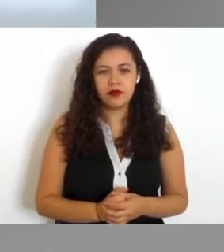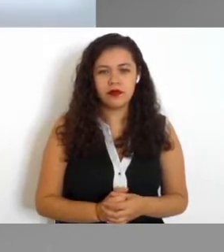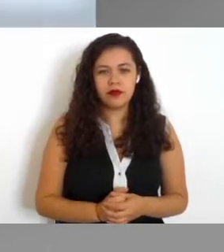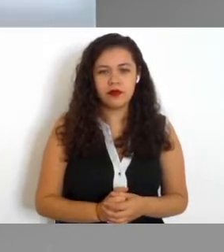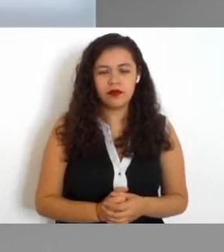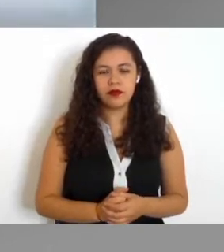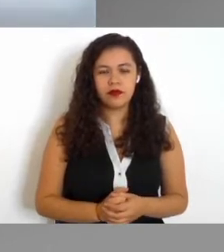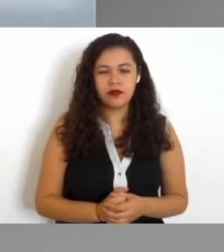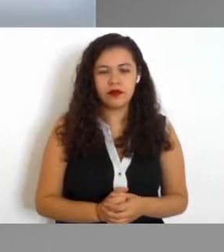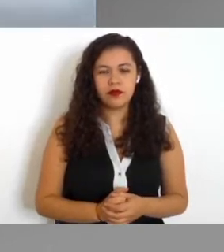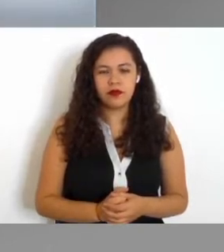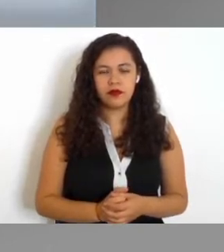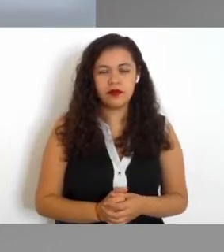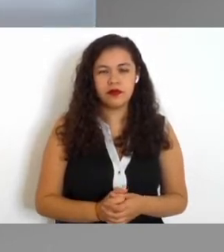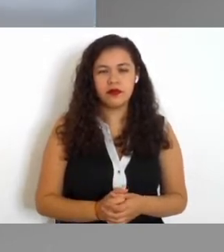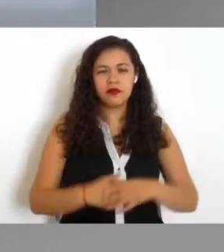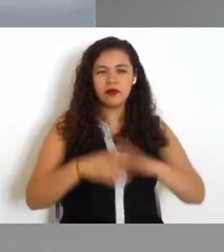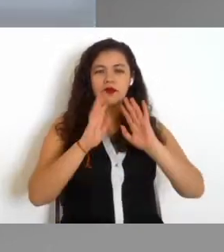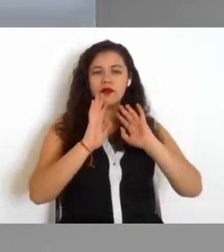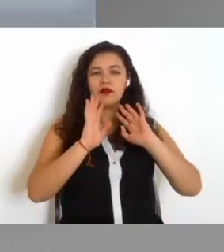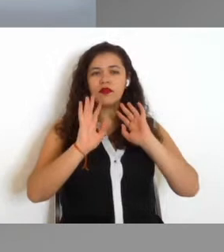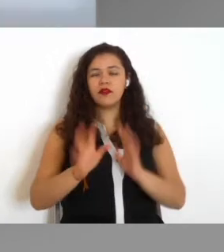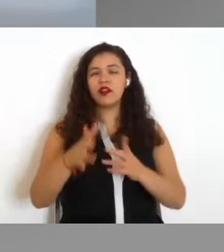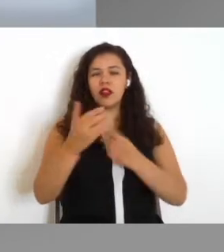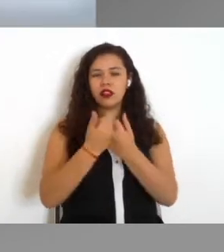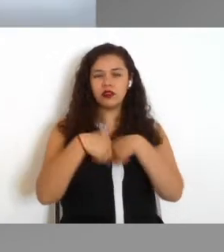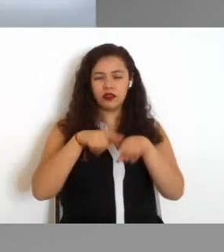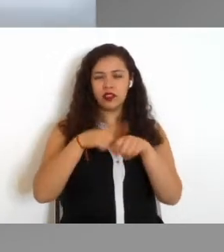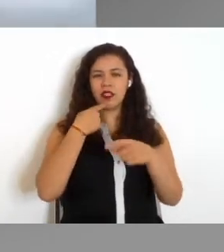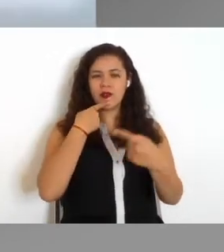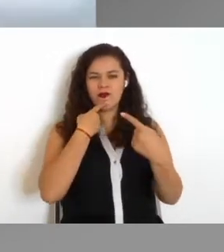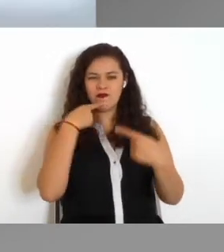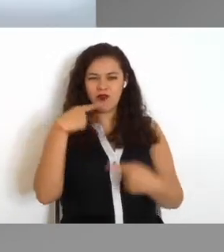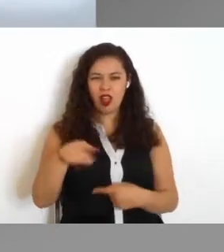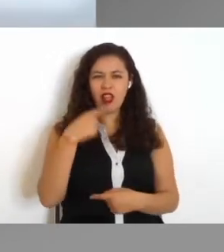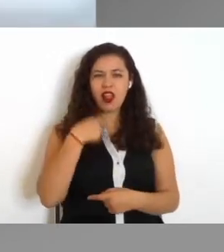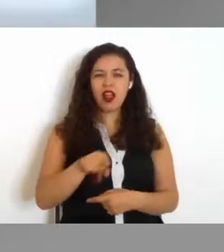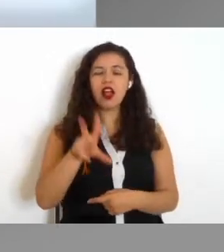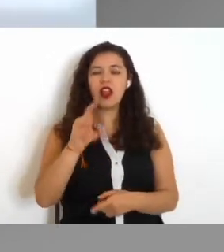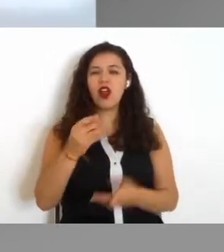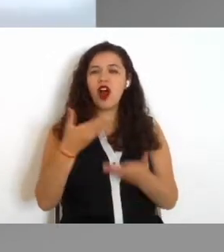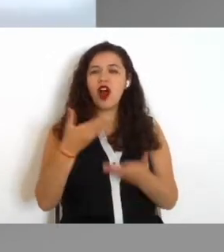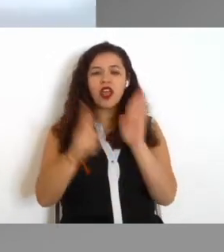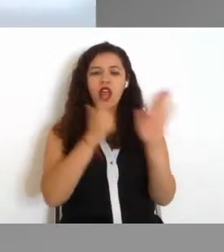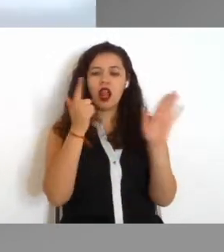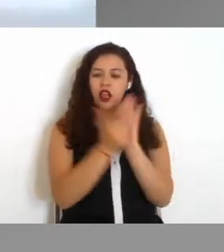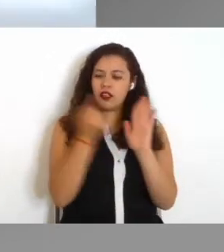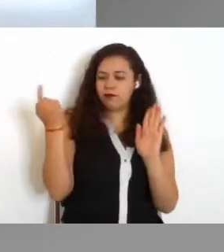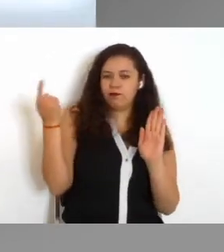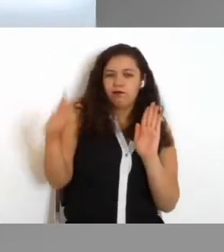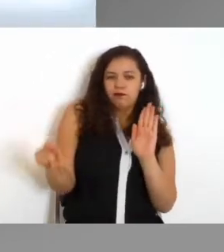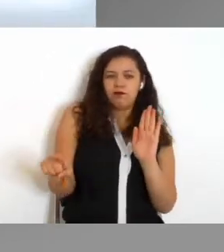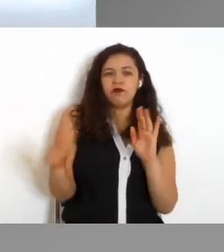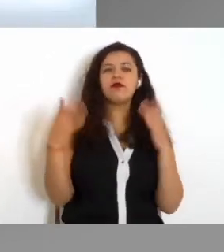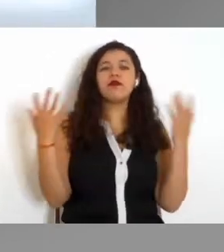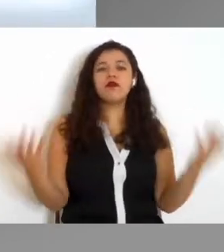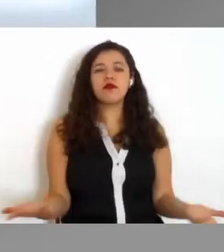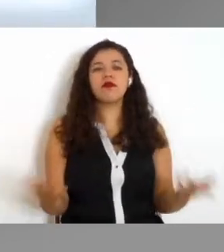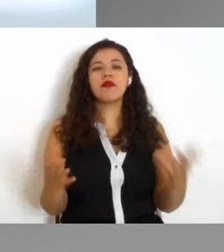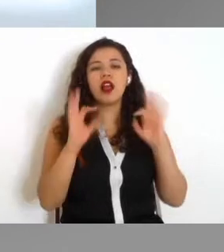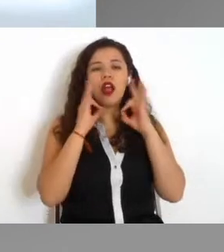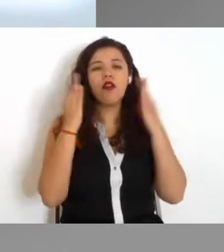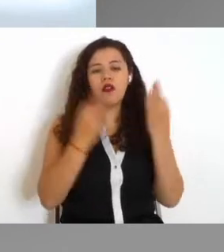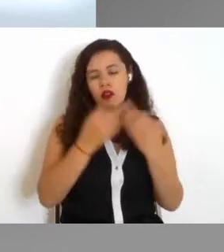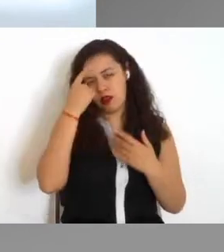ha dejado de ser una demanda social y hoy en día es ya un mandato legislativo. El construir las vías para que